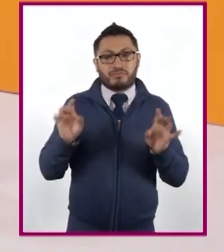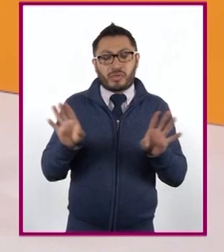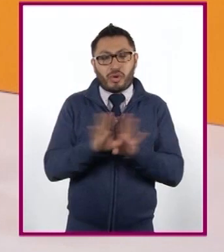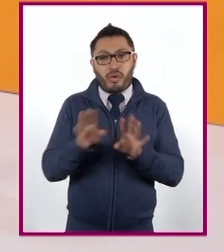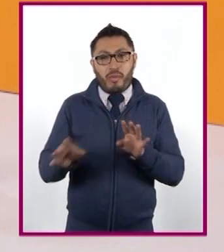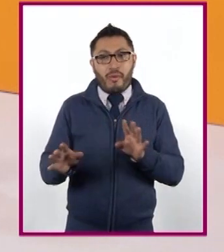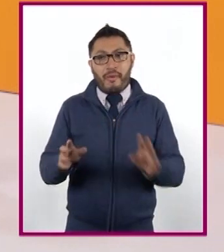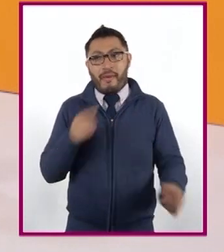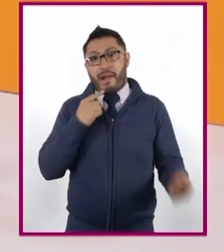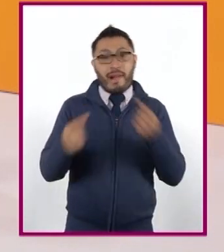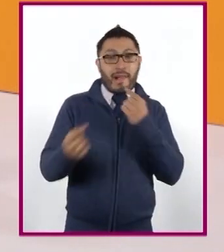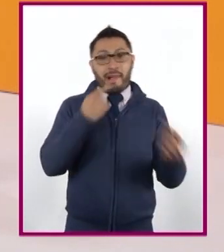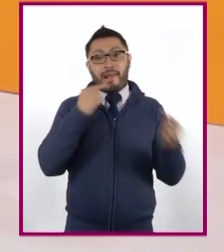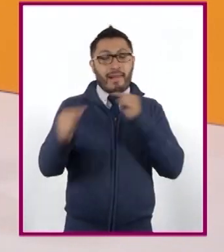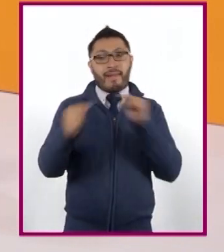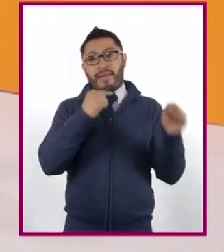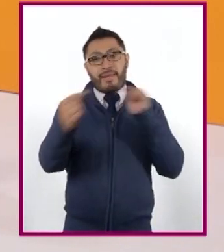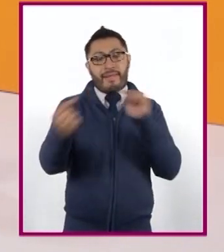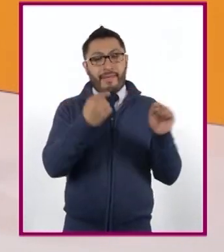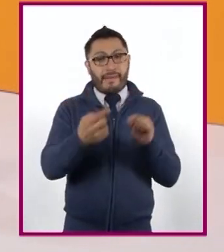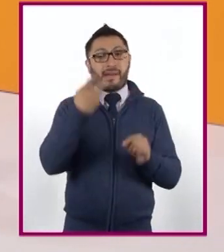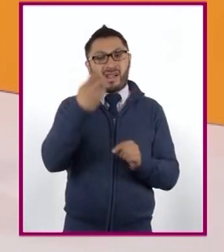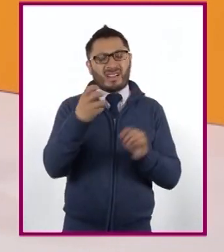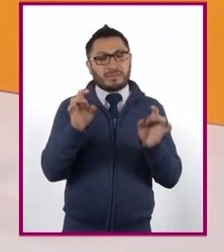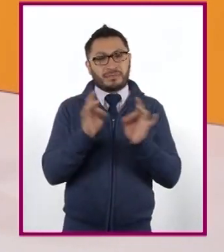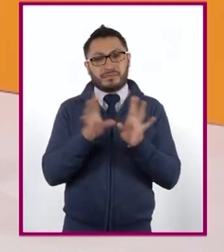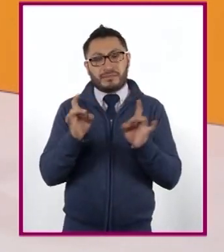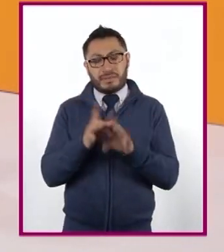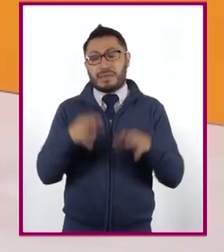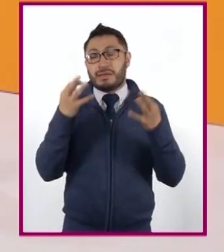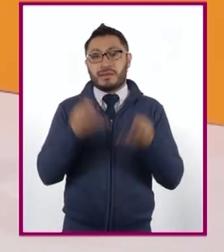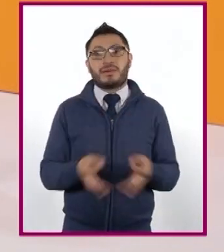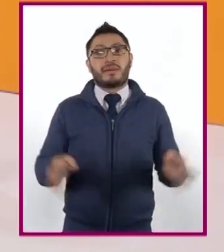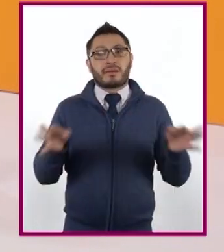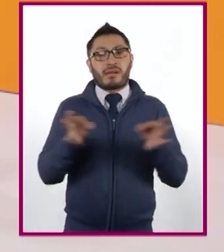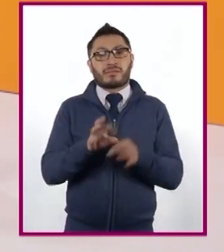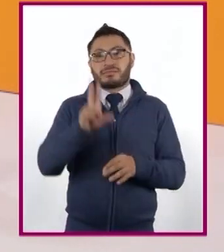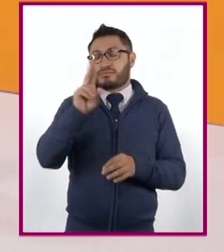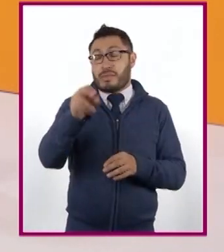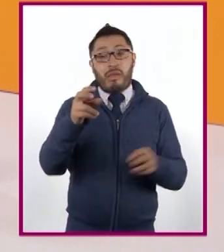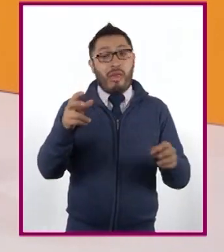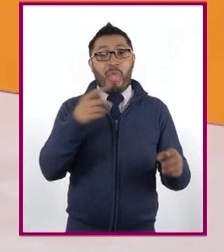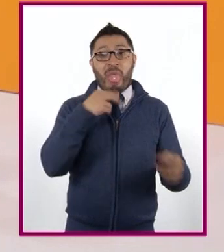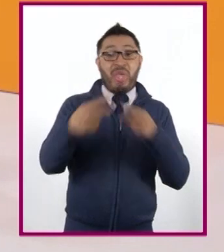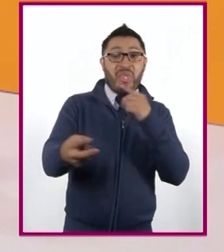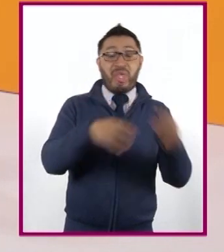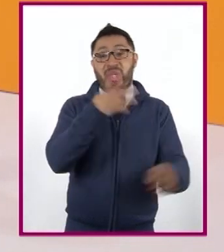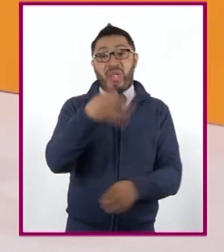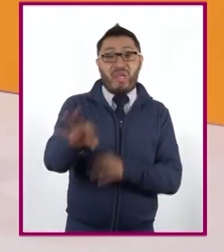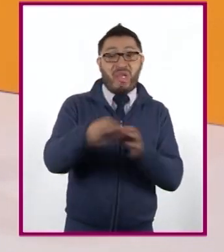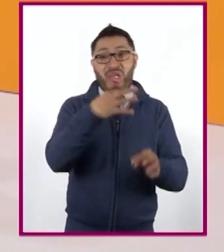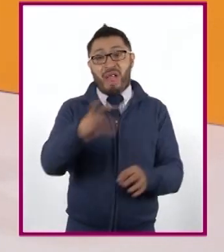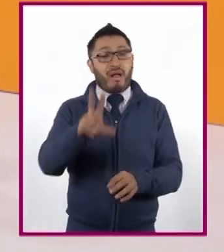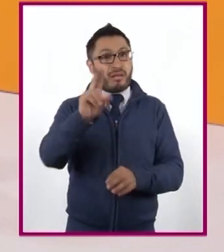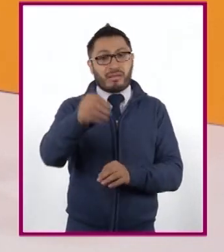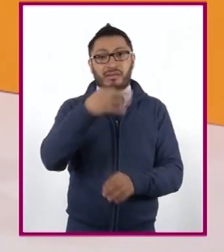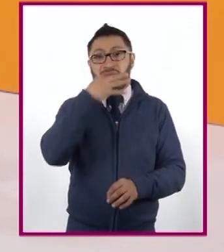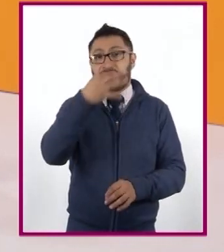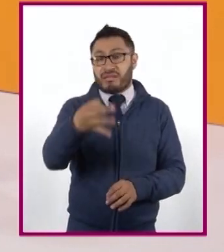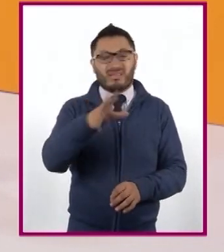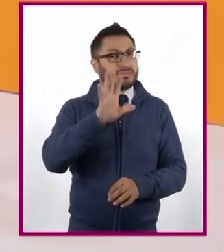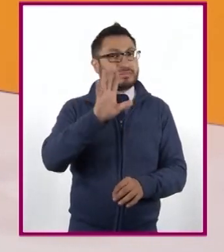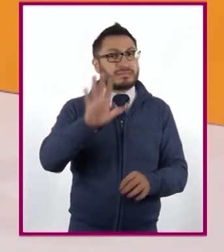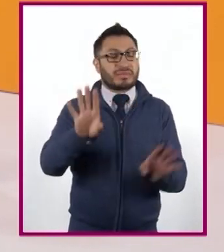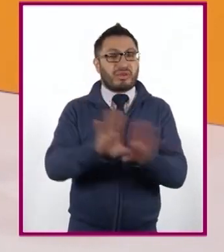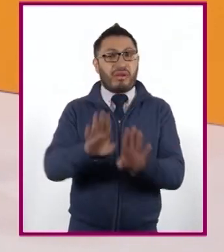controversia. En este tipo de situaciones es preciso no agredir ni amenazar. Es